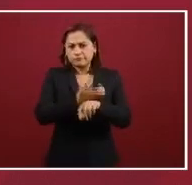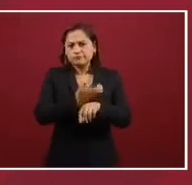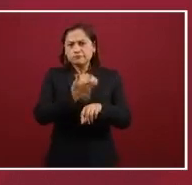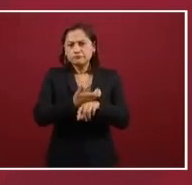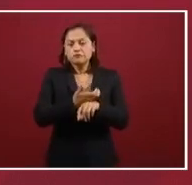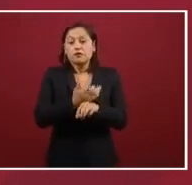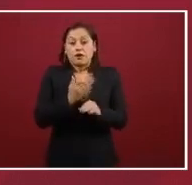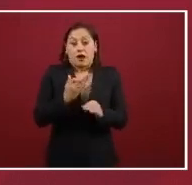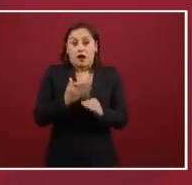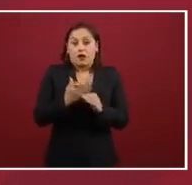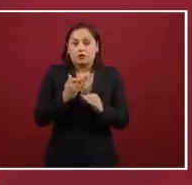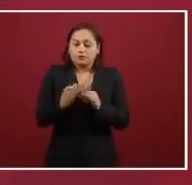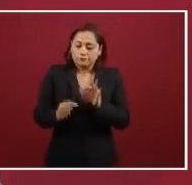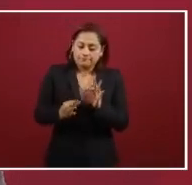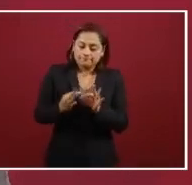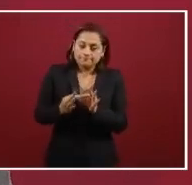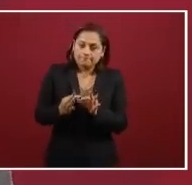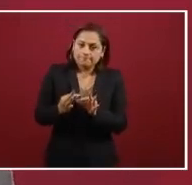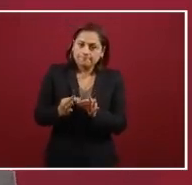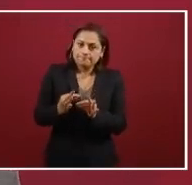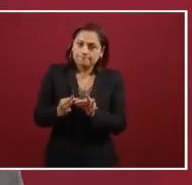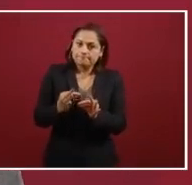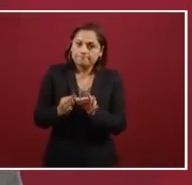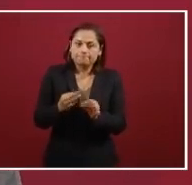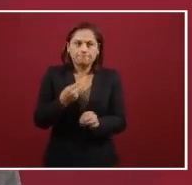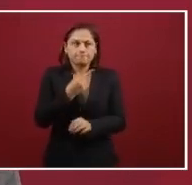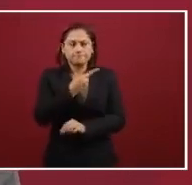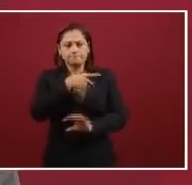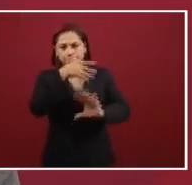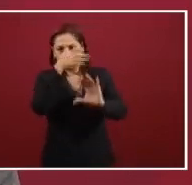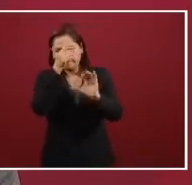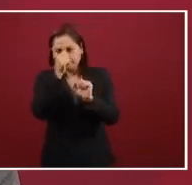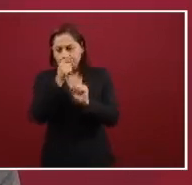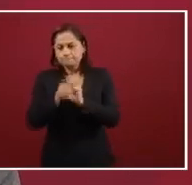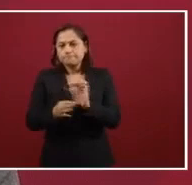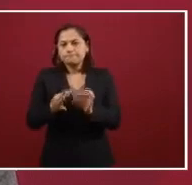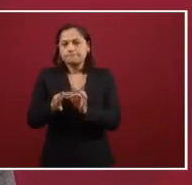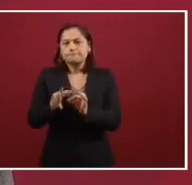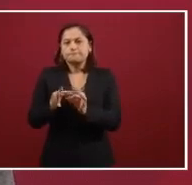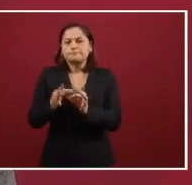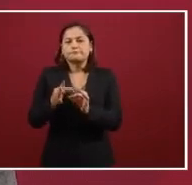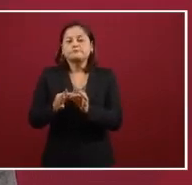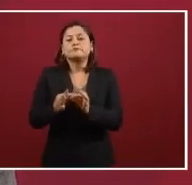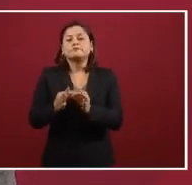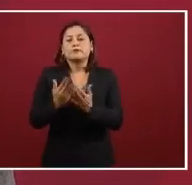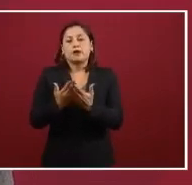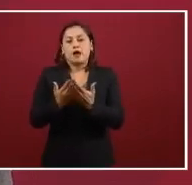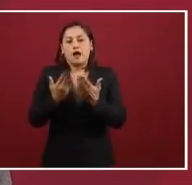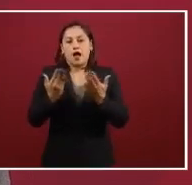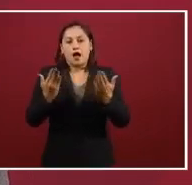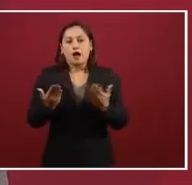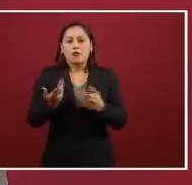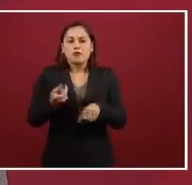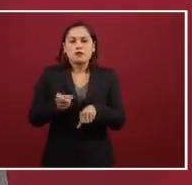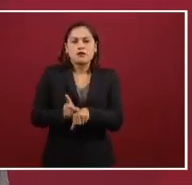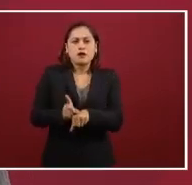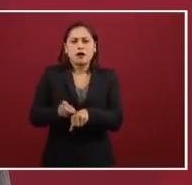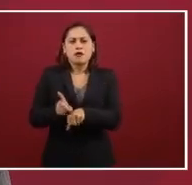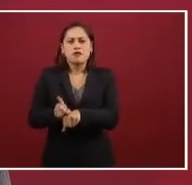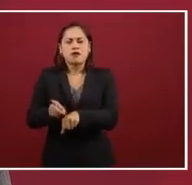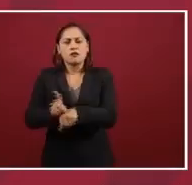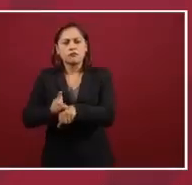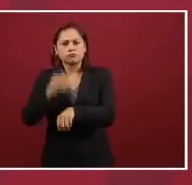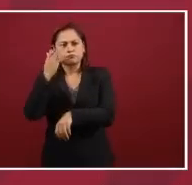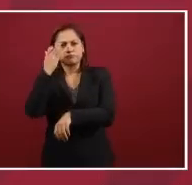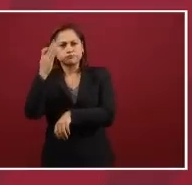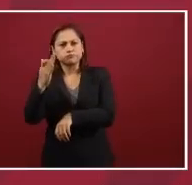cumpliendo ese acuerdo y lo estamos evaluando permanentemente.